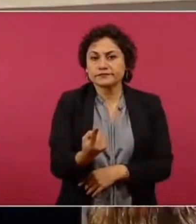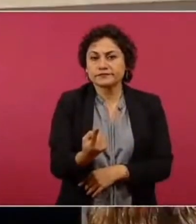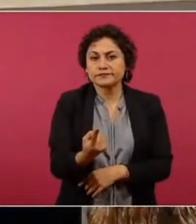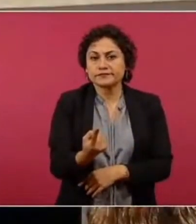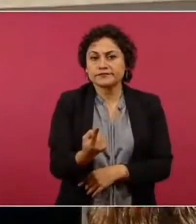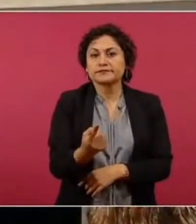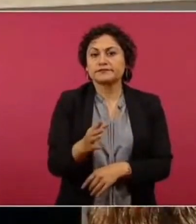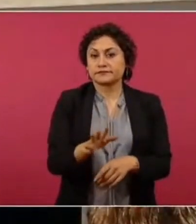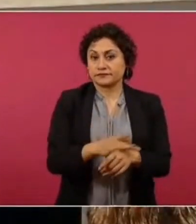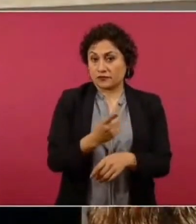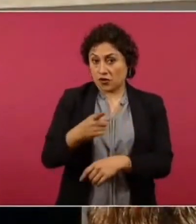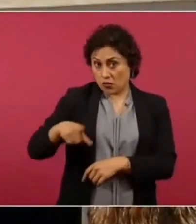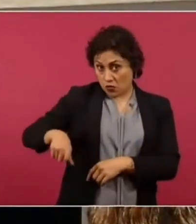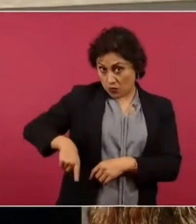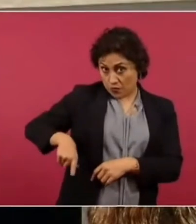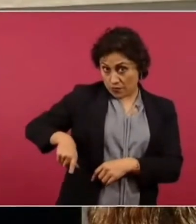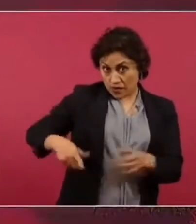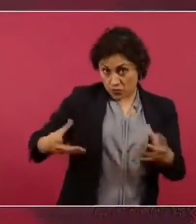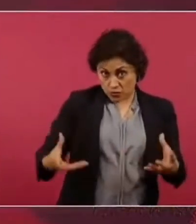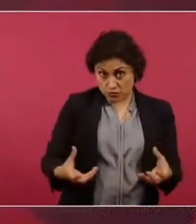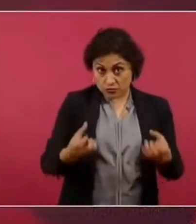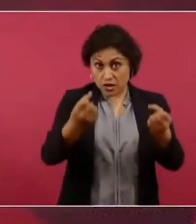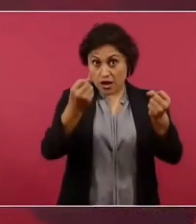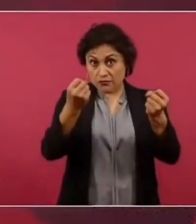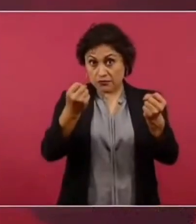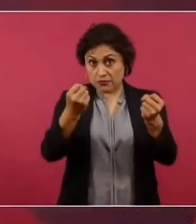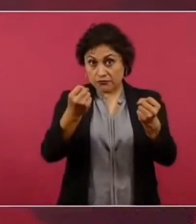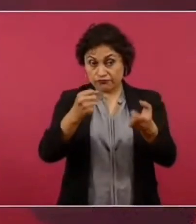eficiencia del gobierno.